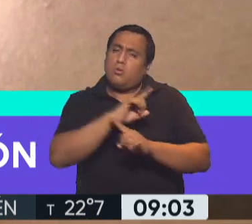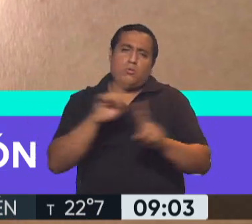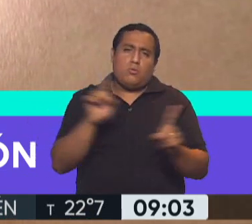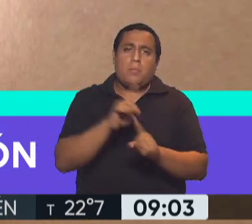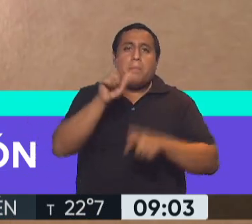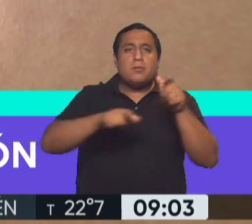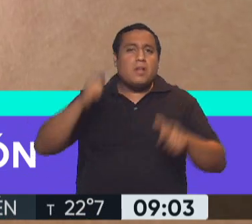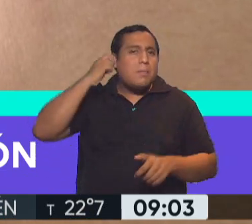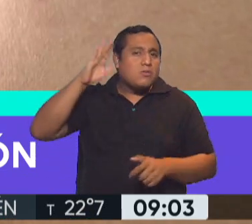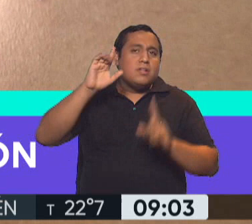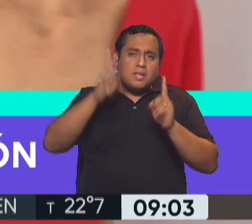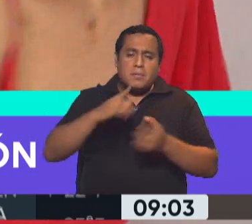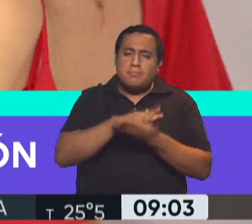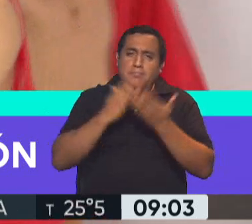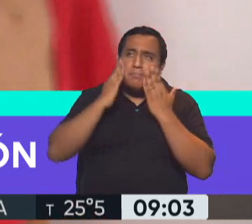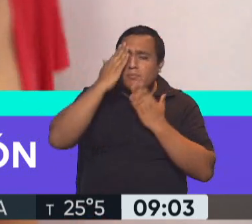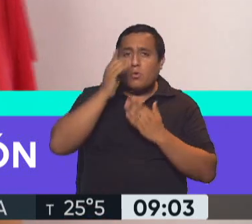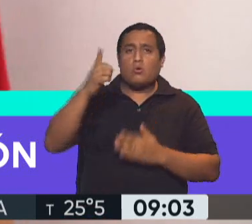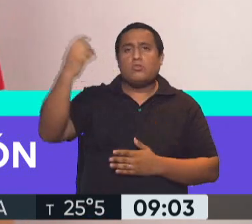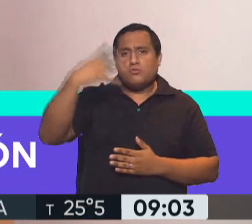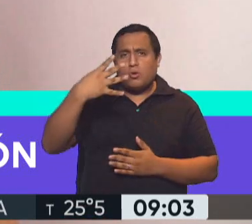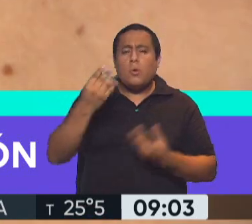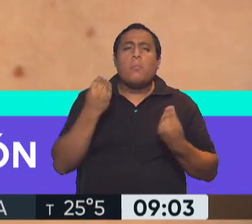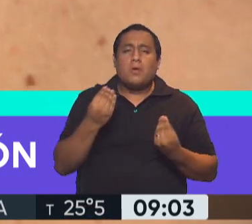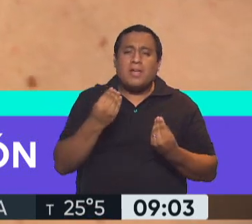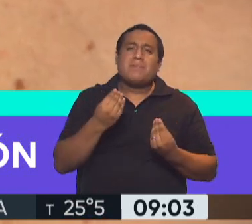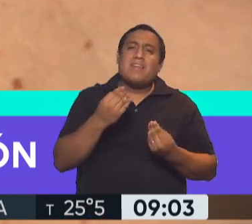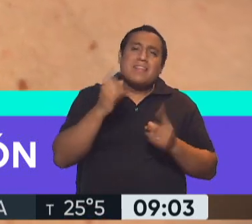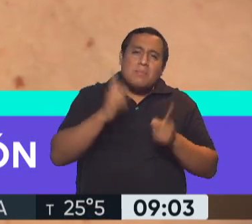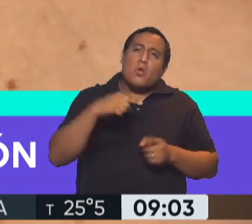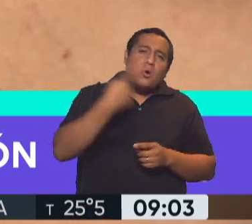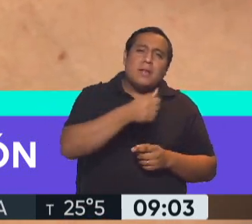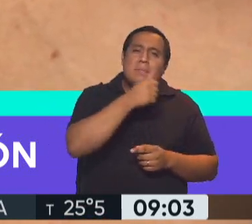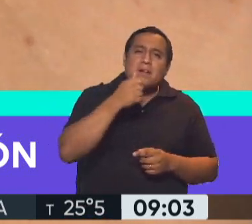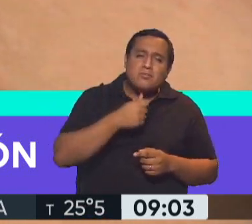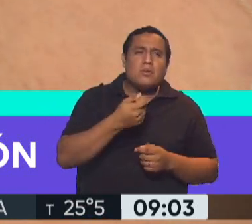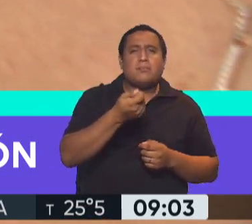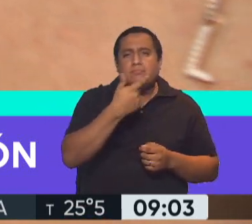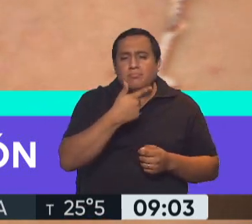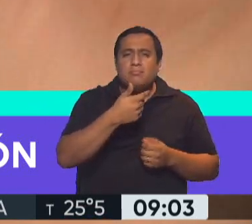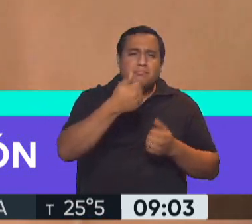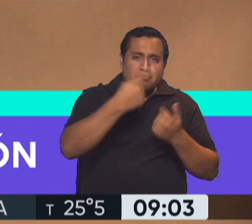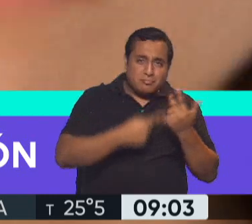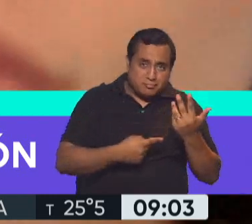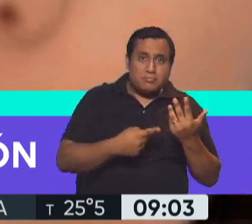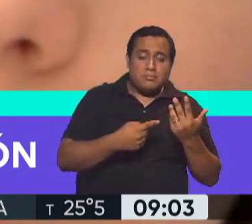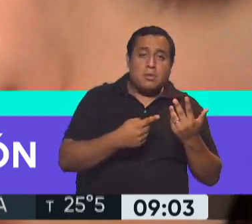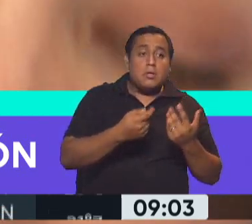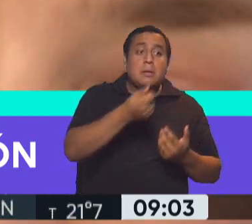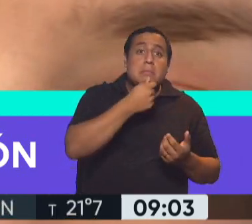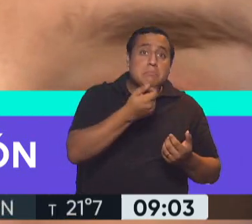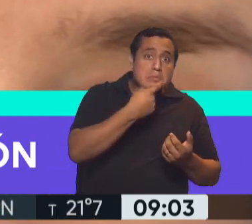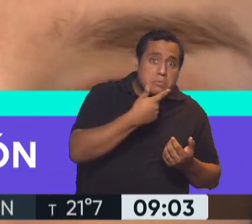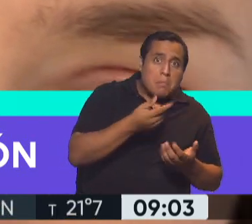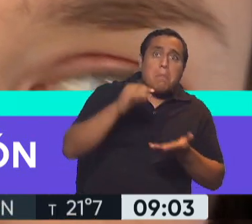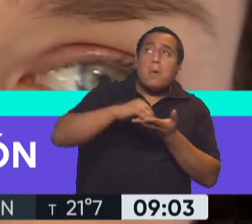tienen que utilizar el protector solar, más que nada porque están con muchas medicaciones encima y muchas veces esas medicaciones y la exposición solar pueden